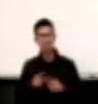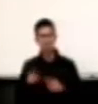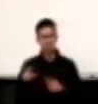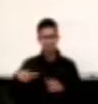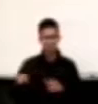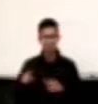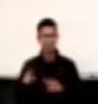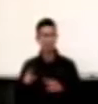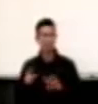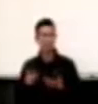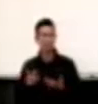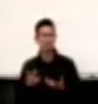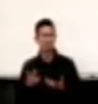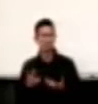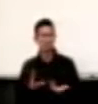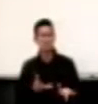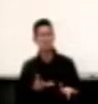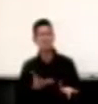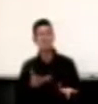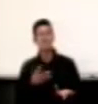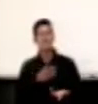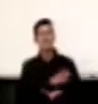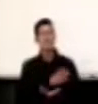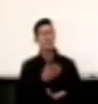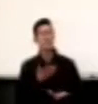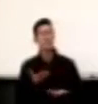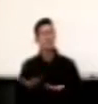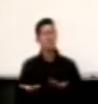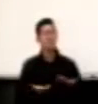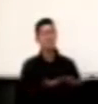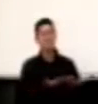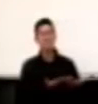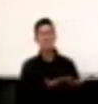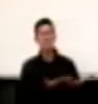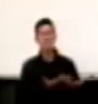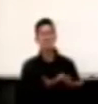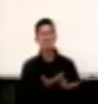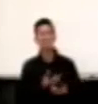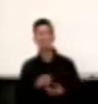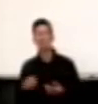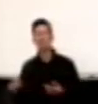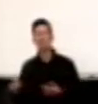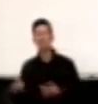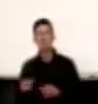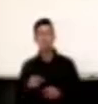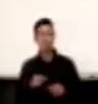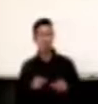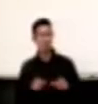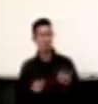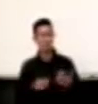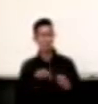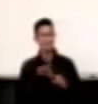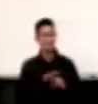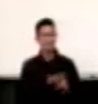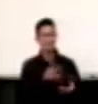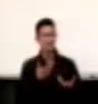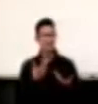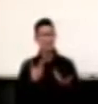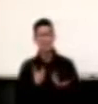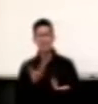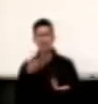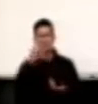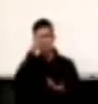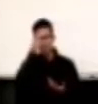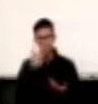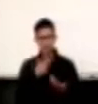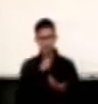permitamos que una fuerza política lleve a cabo una agenda, el electorado la juzgue, como sucede en otras democracias. No estoy de acuerdo, no dio resultado,